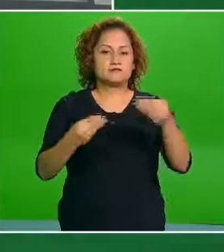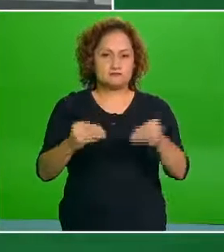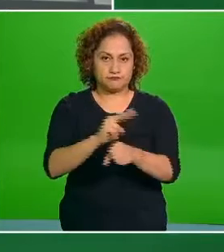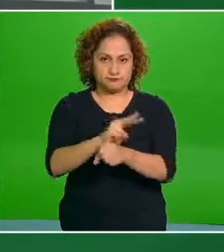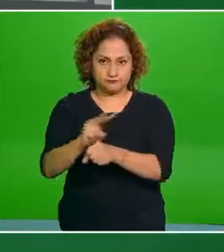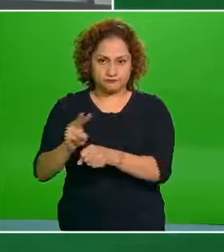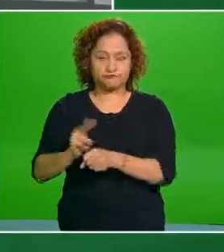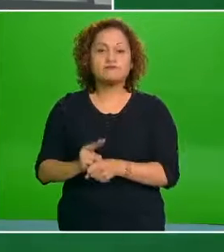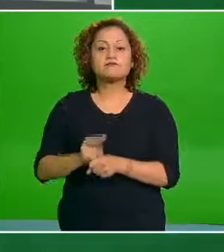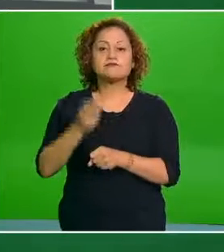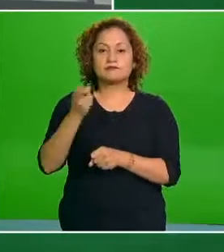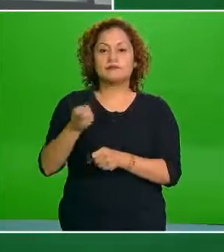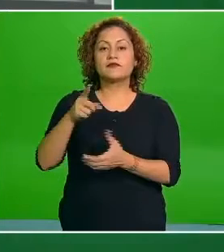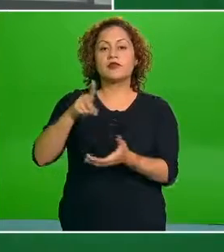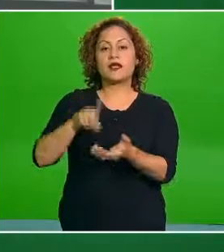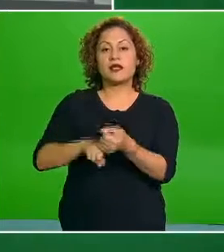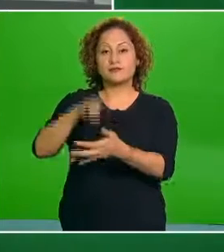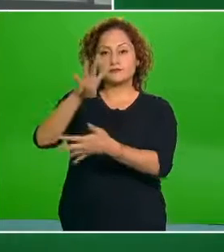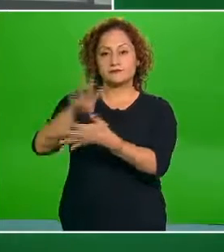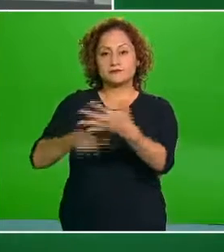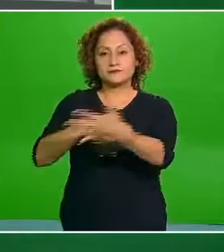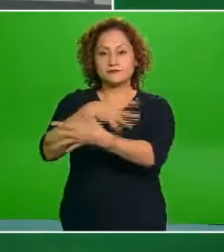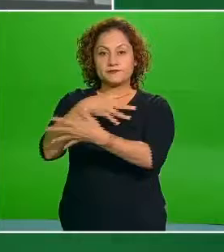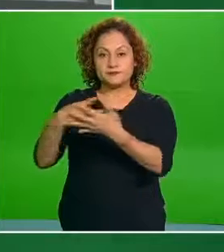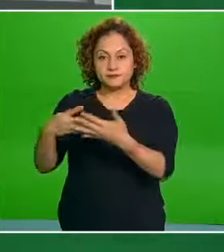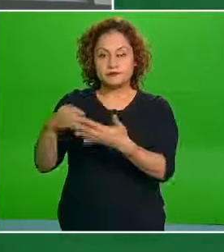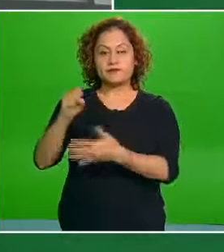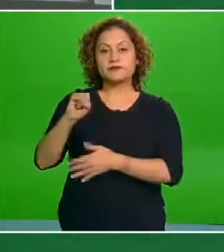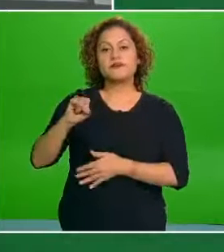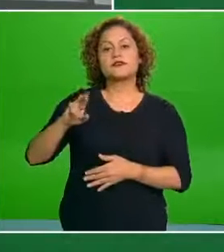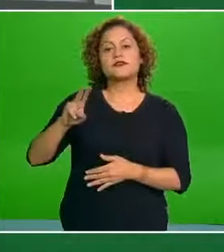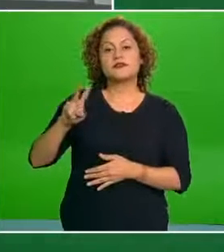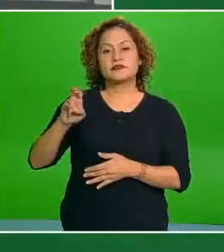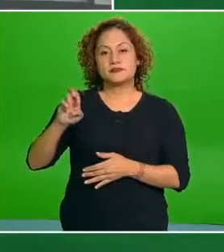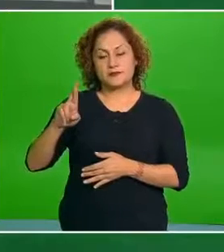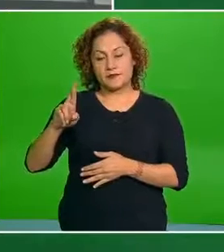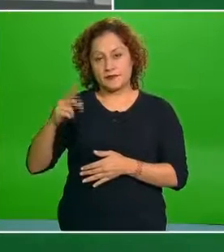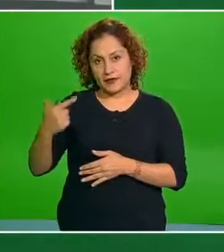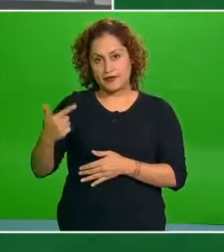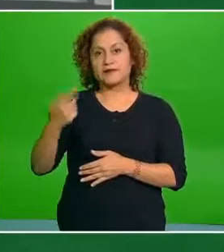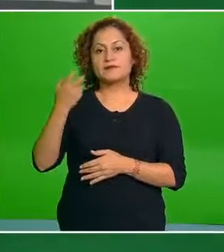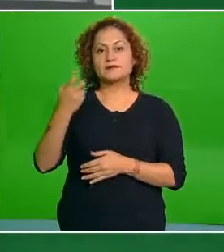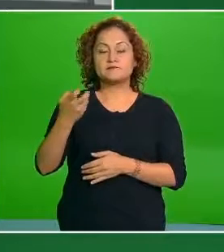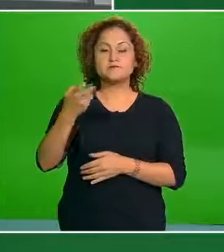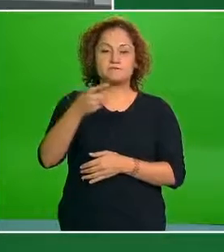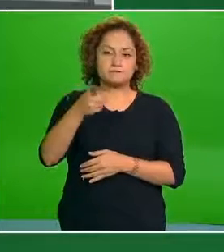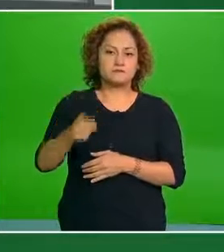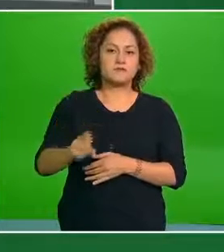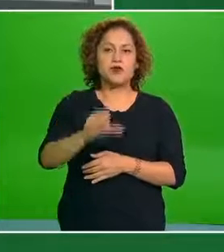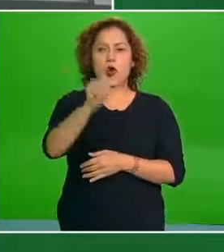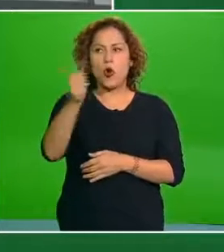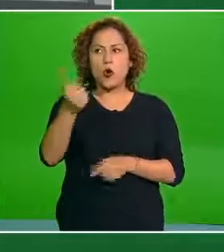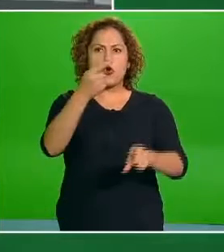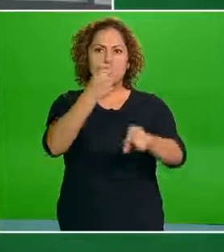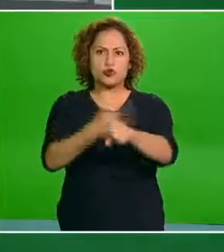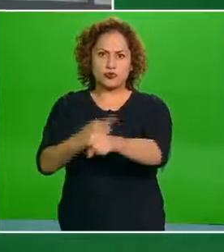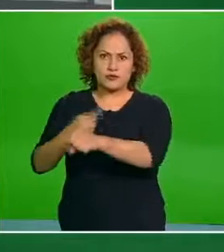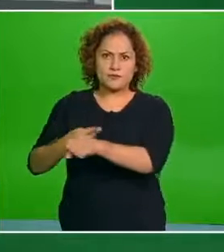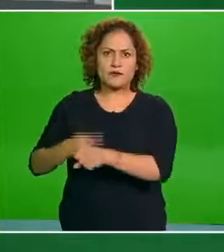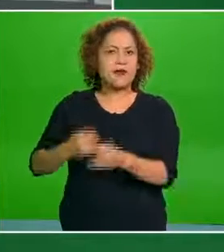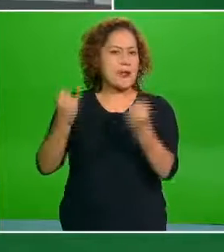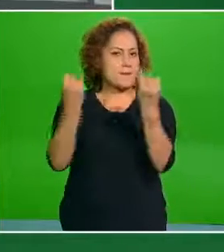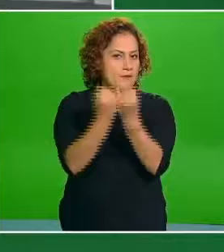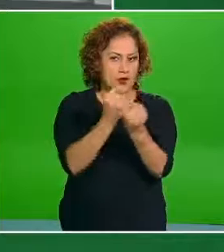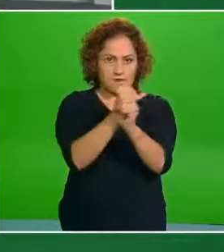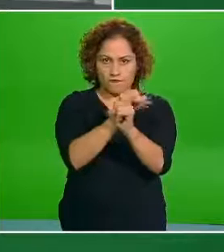plataforma nacional del Sistema de Vigilancia Epidemiológica de Enfermedades Respiratorias Virales, que dentro de otros virus respiratorios, pues obviamente